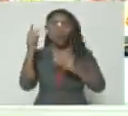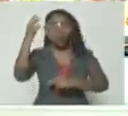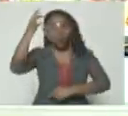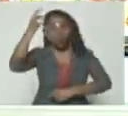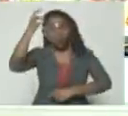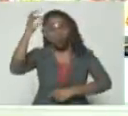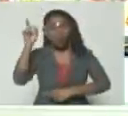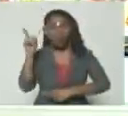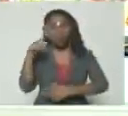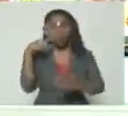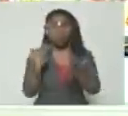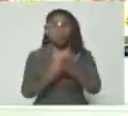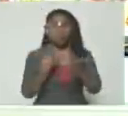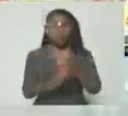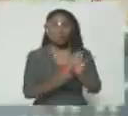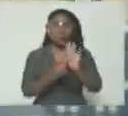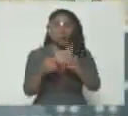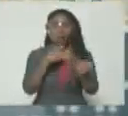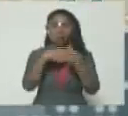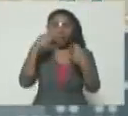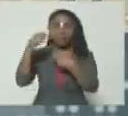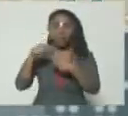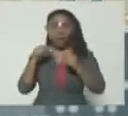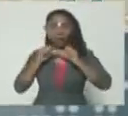que seamos testigos de la exportación